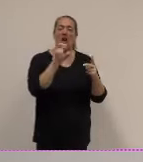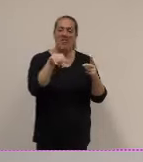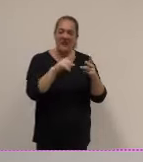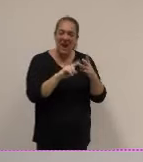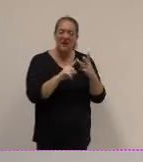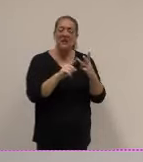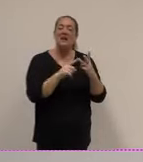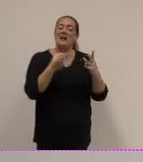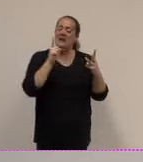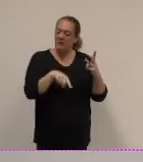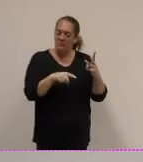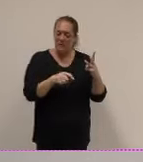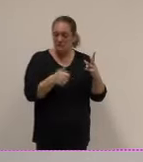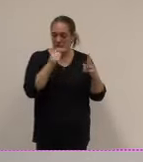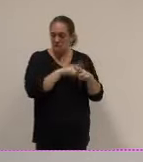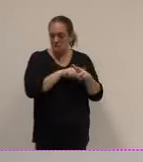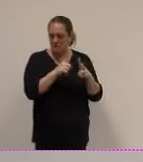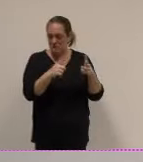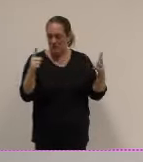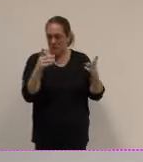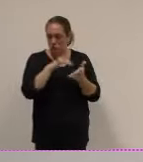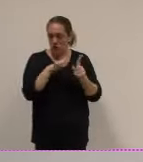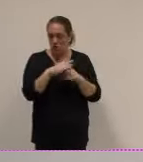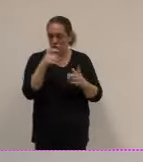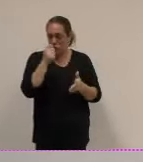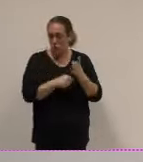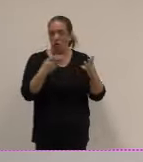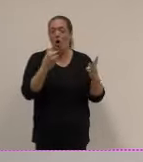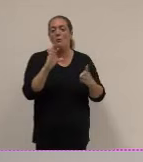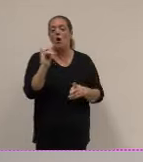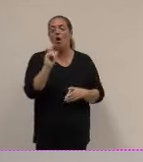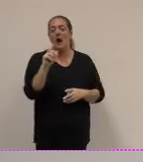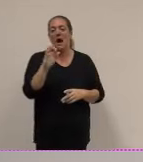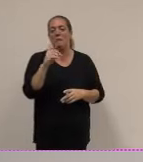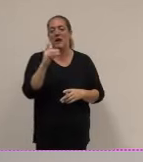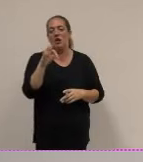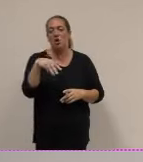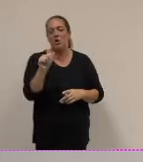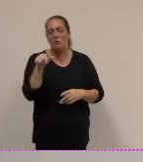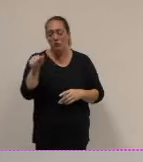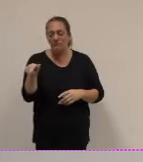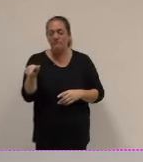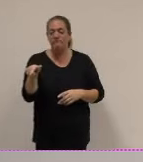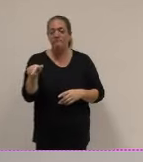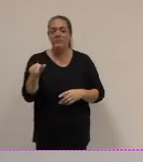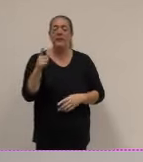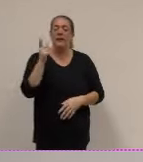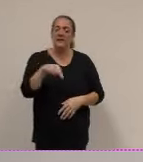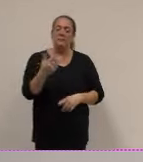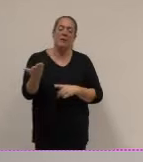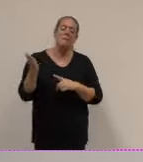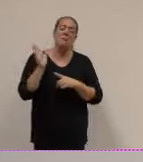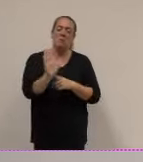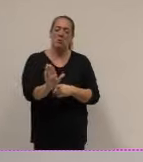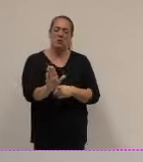sobre todo con el más tiempo y los momentos más duros me ha tocado pasar con Borja Perdomo. También a los portavoces de los